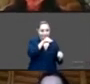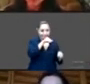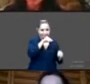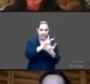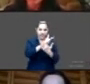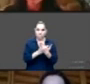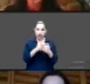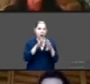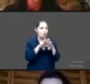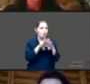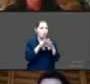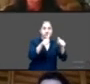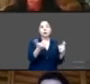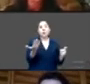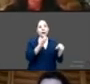en este dato. La que sigue, por favor.